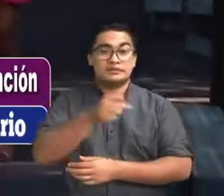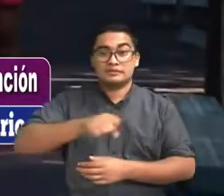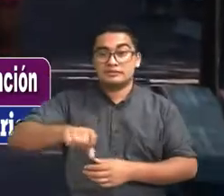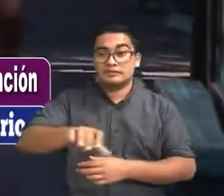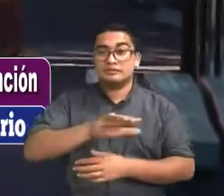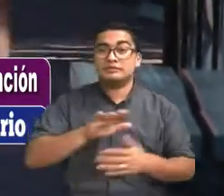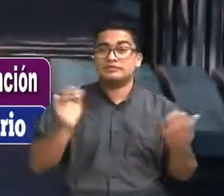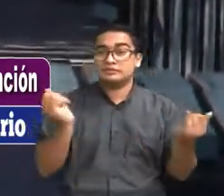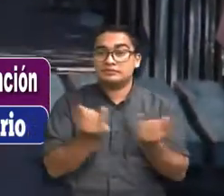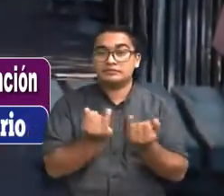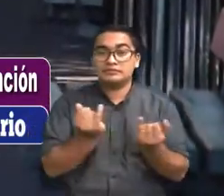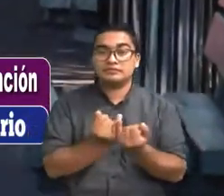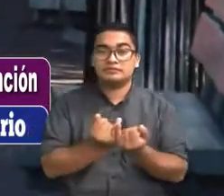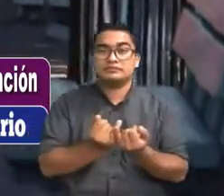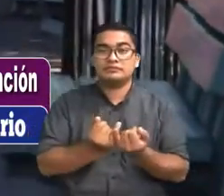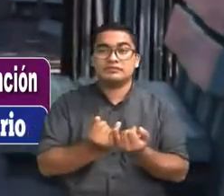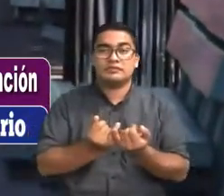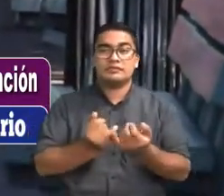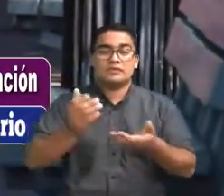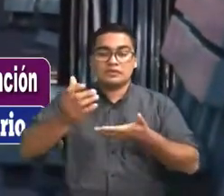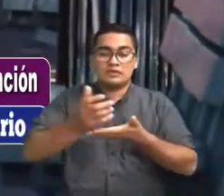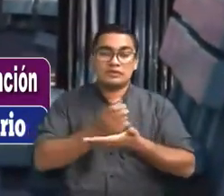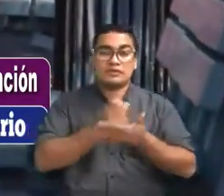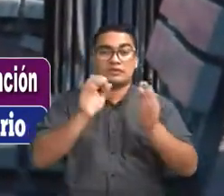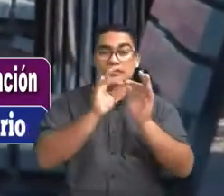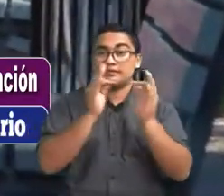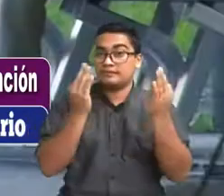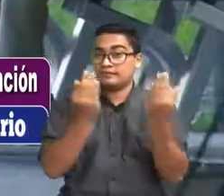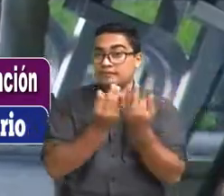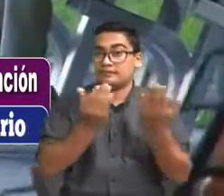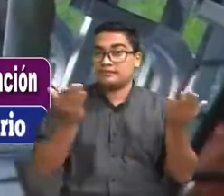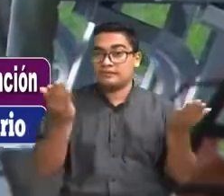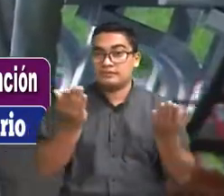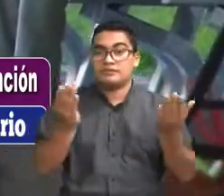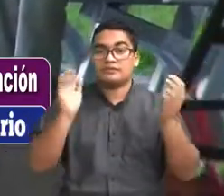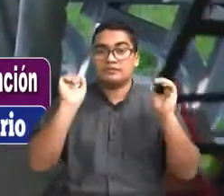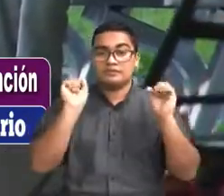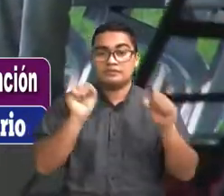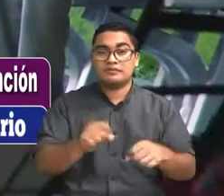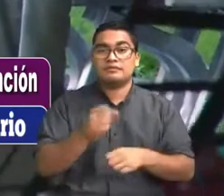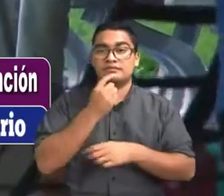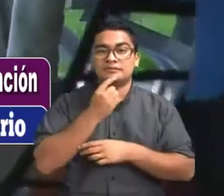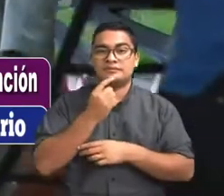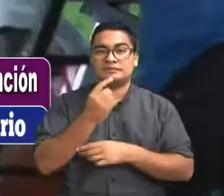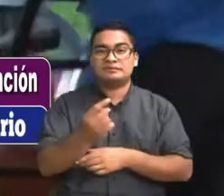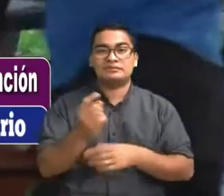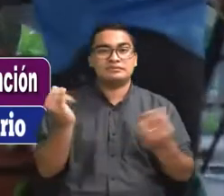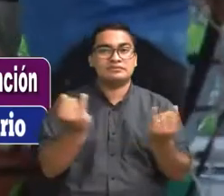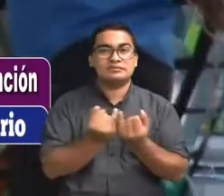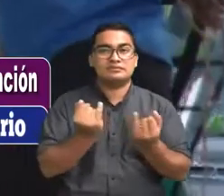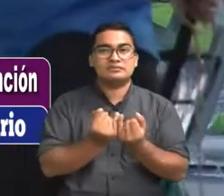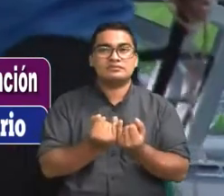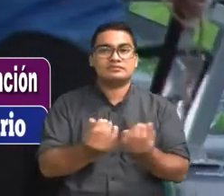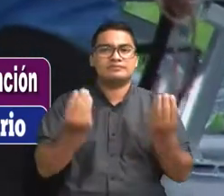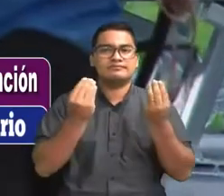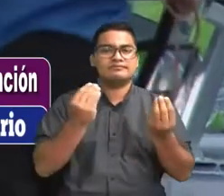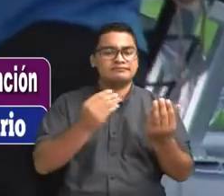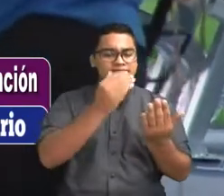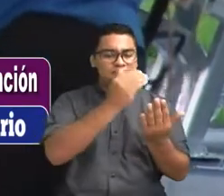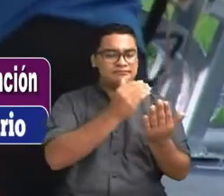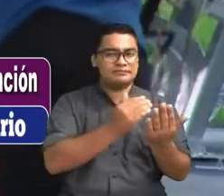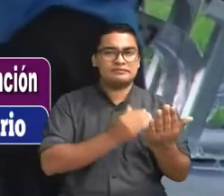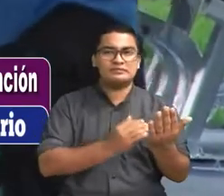y el Código de la Familia, que también contempla una serie de elementos,